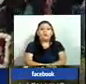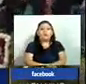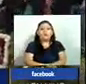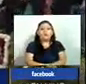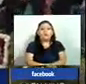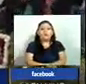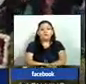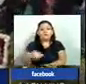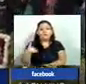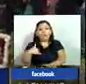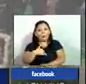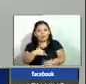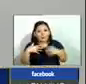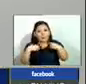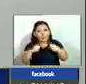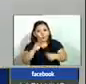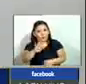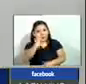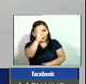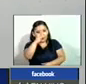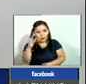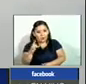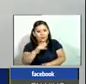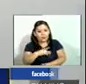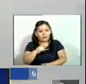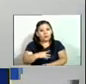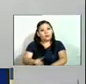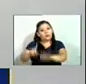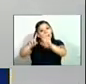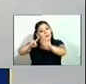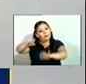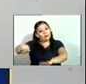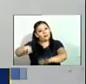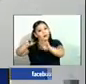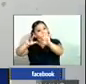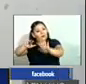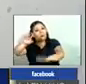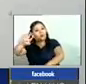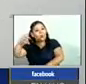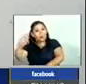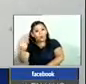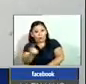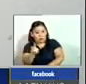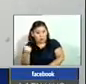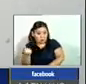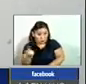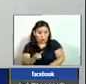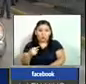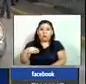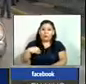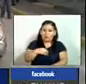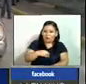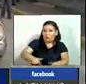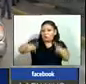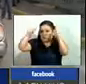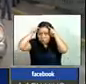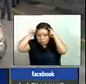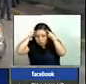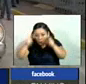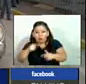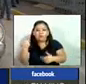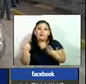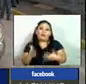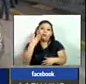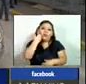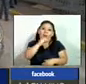El Ministerio de Salud de Chile ha informado de 6.840 trabajadores de la salud infectados de COVID